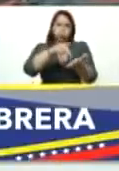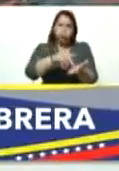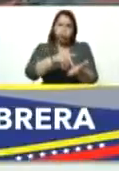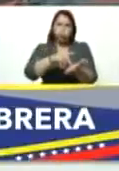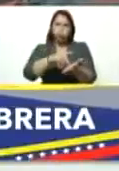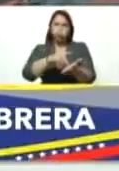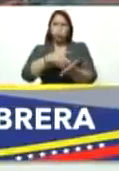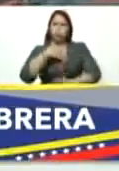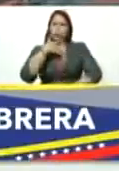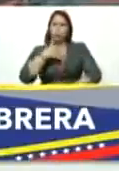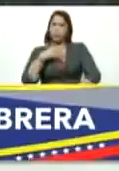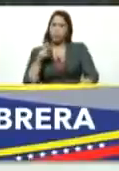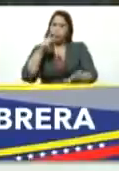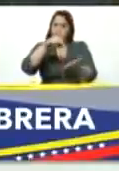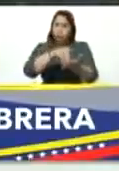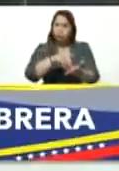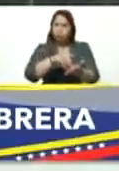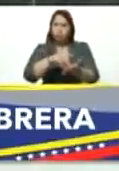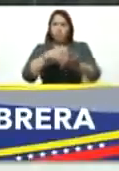presente